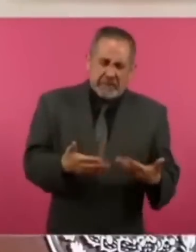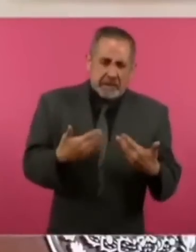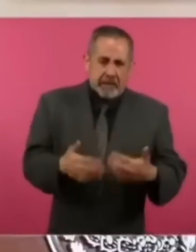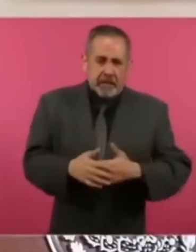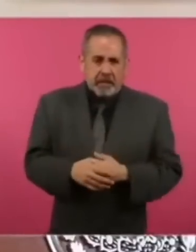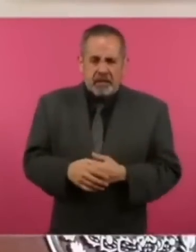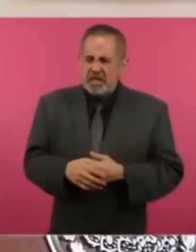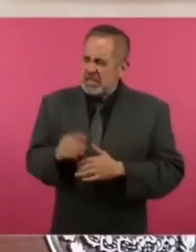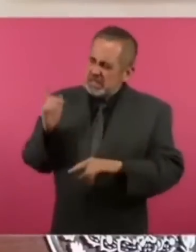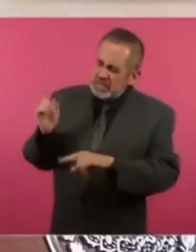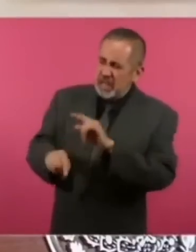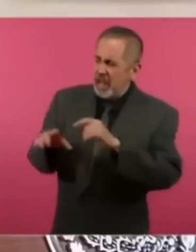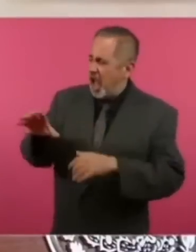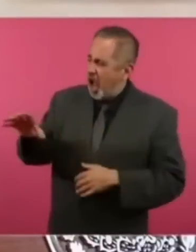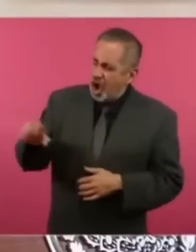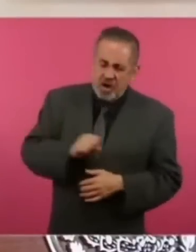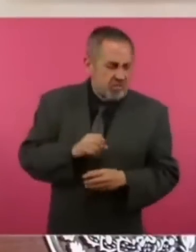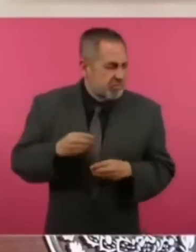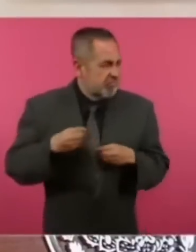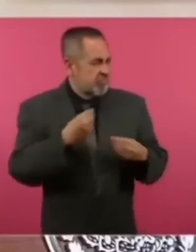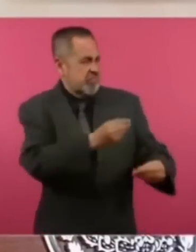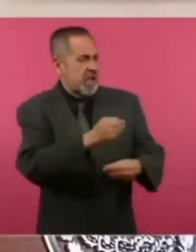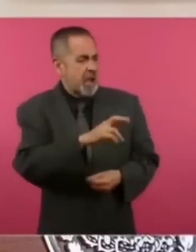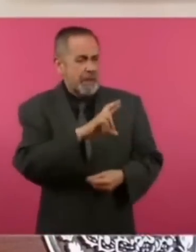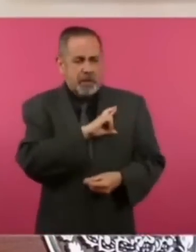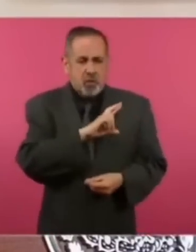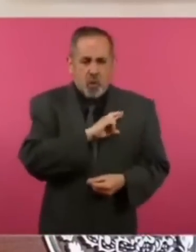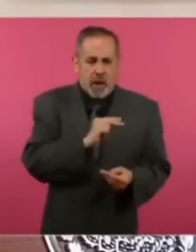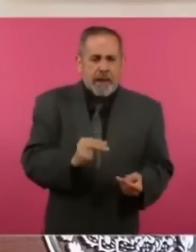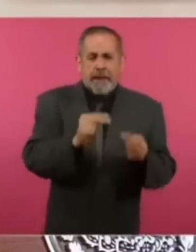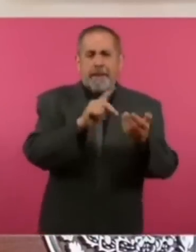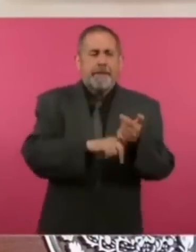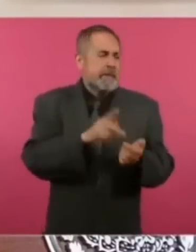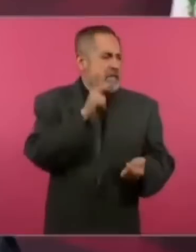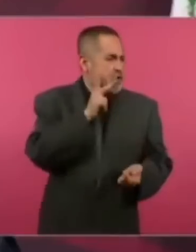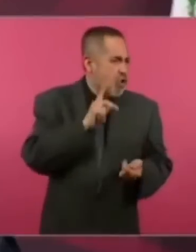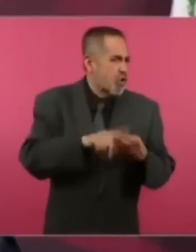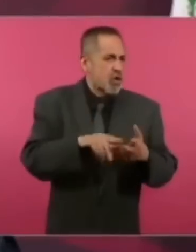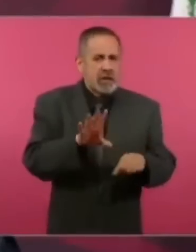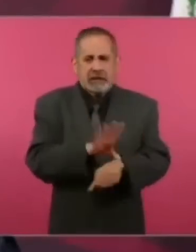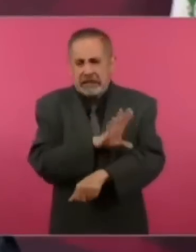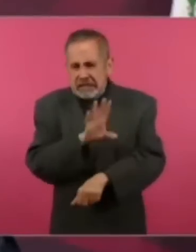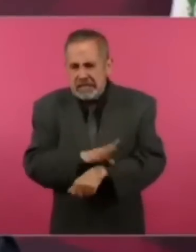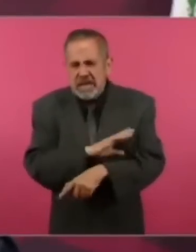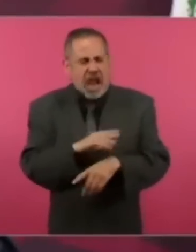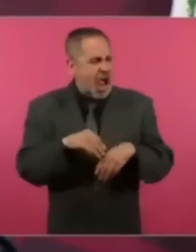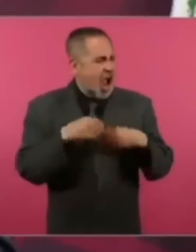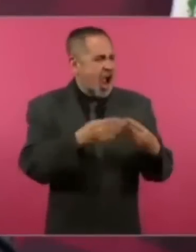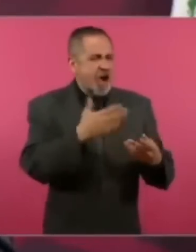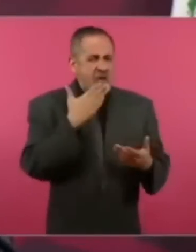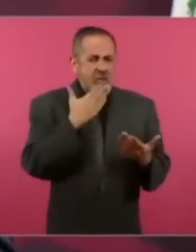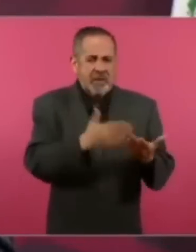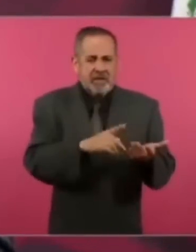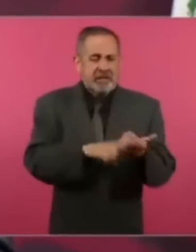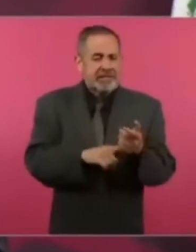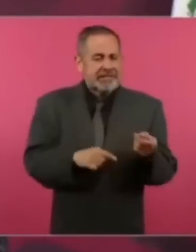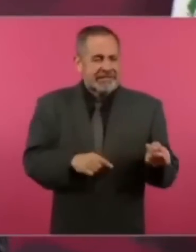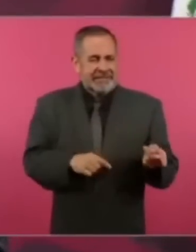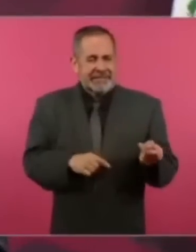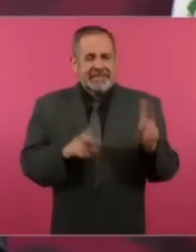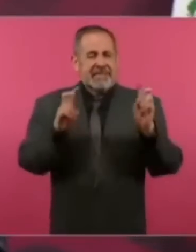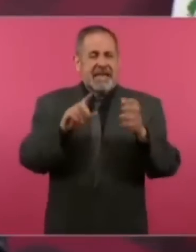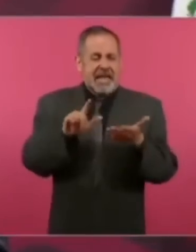La privatización del petróleo, de la industria eléctrica, la llamada